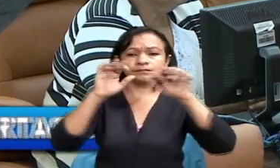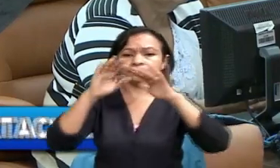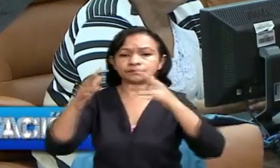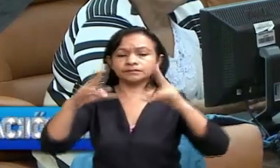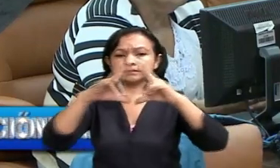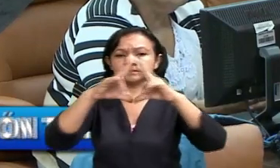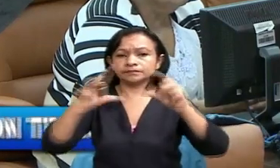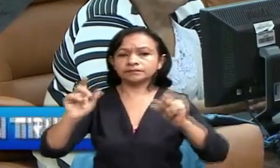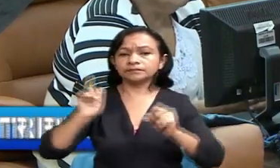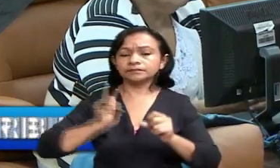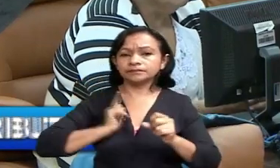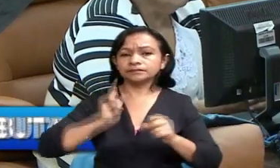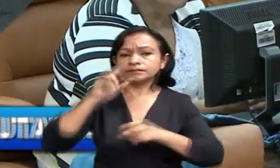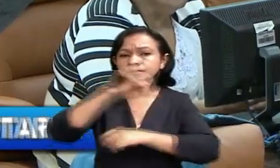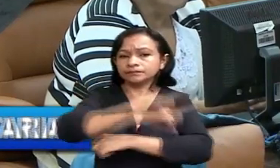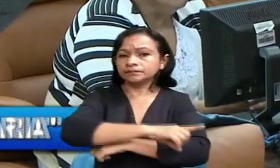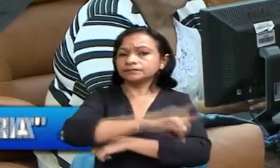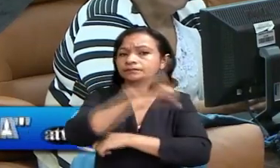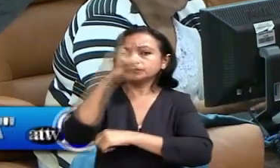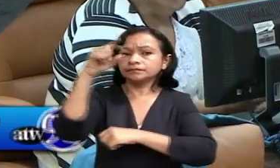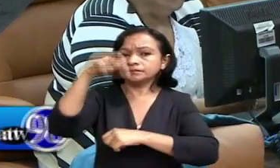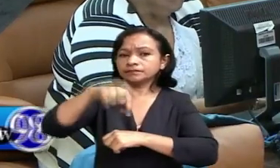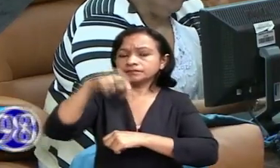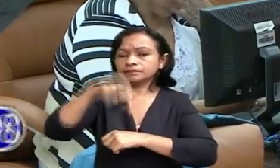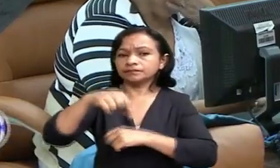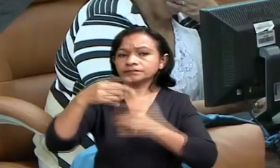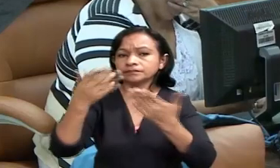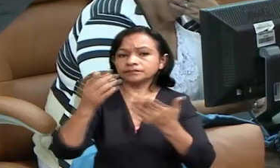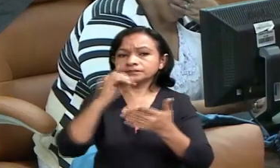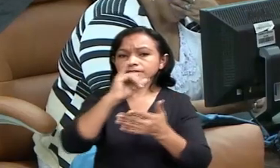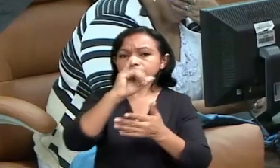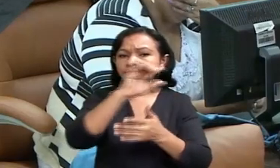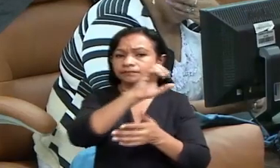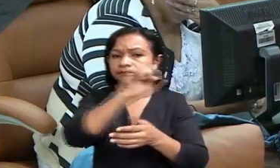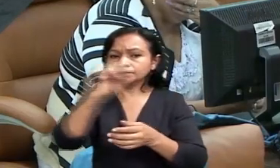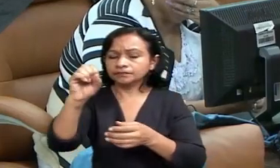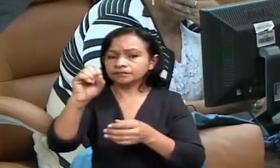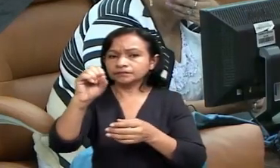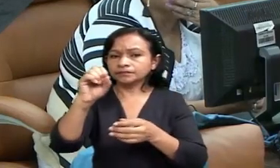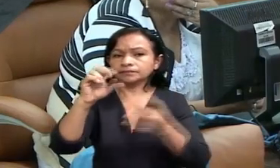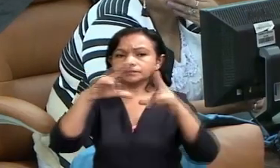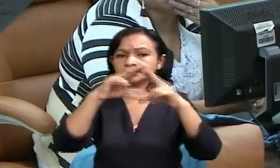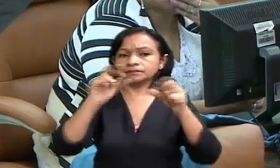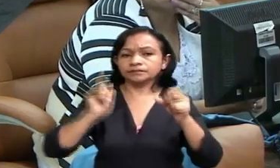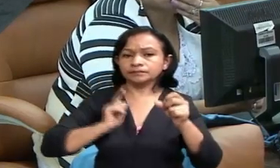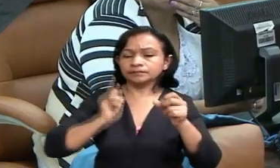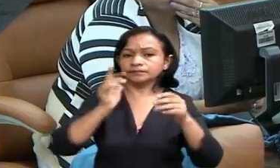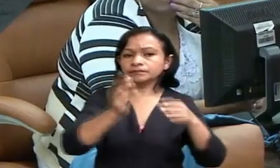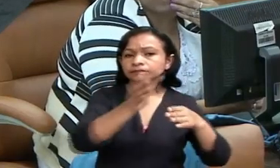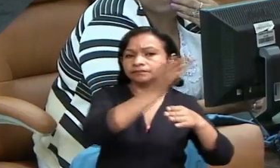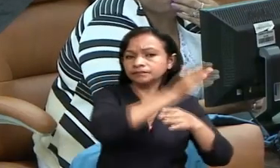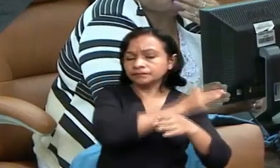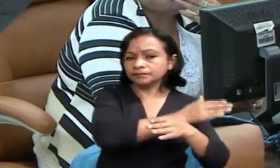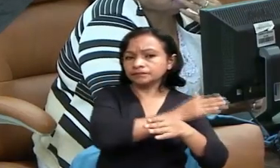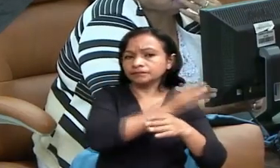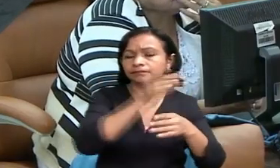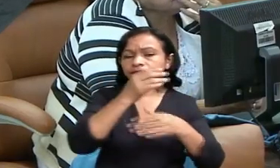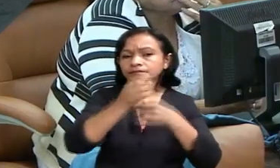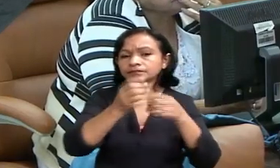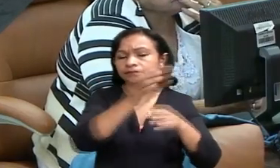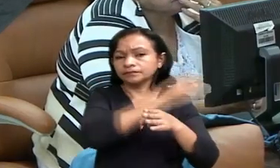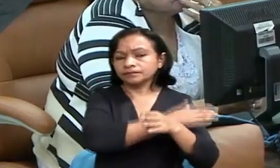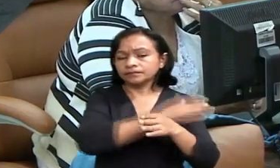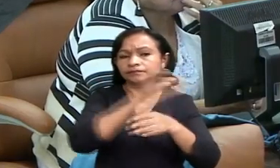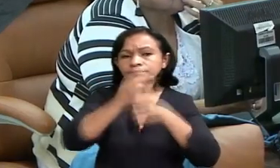nicaragüenses tenemos hoy con el INS que teníamos los nicaragüenses hasta antes del